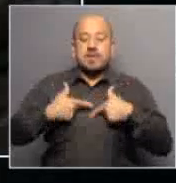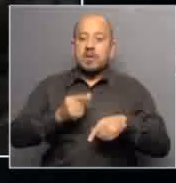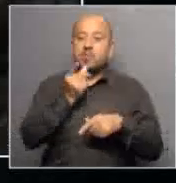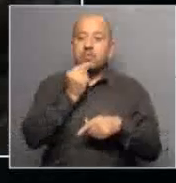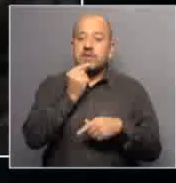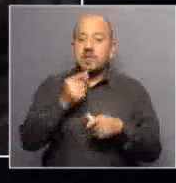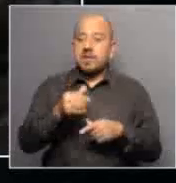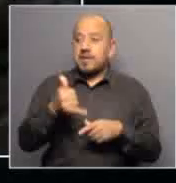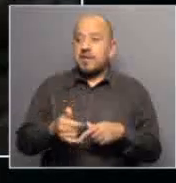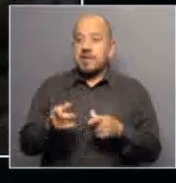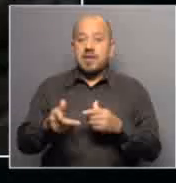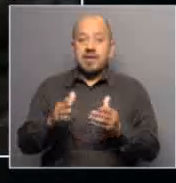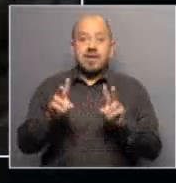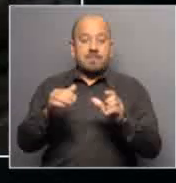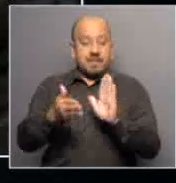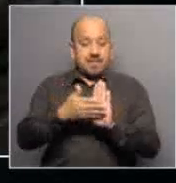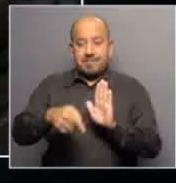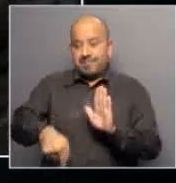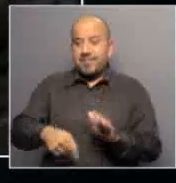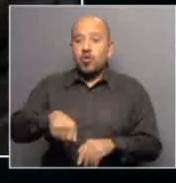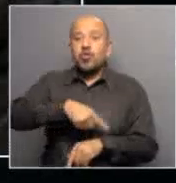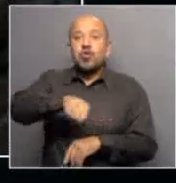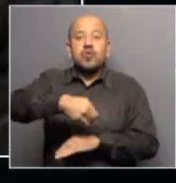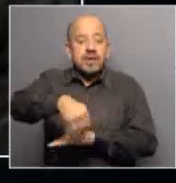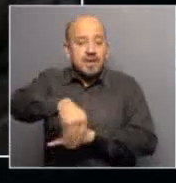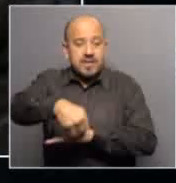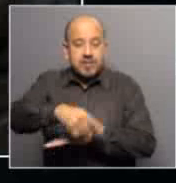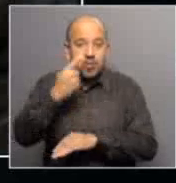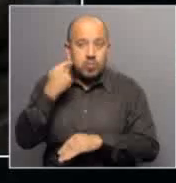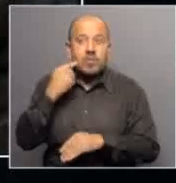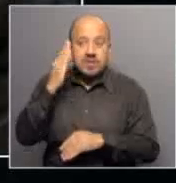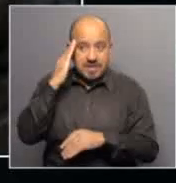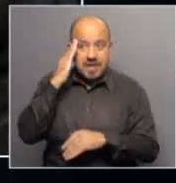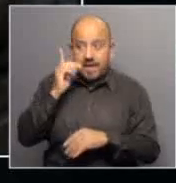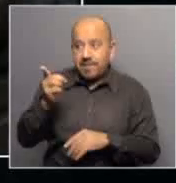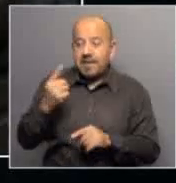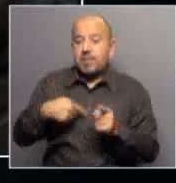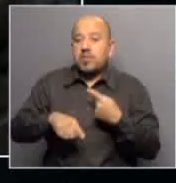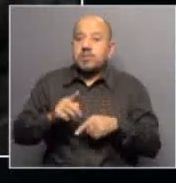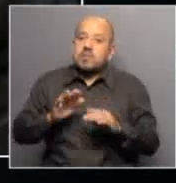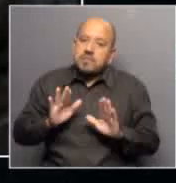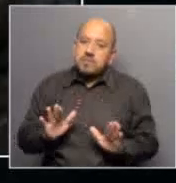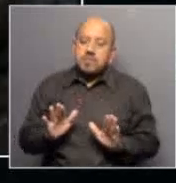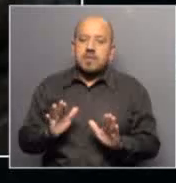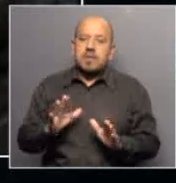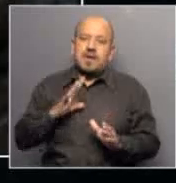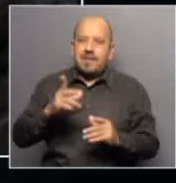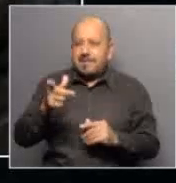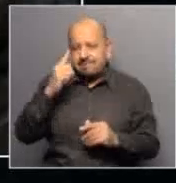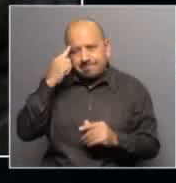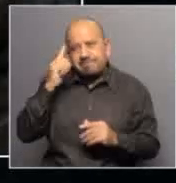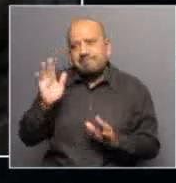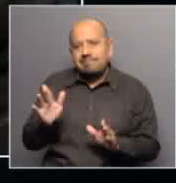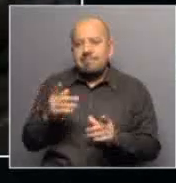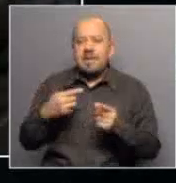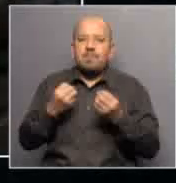quien posee el registro de domicilios. O sea que en ese caso a mí me parece que se debería primar la cordura, además, sí, de la norma,